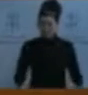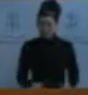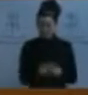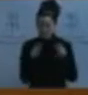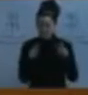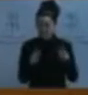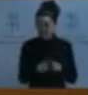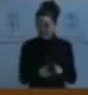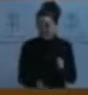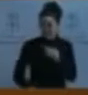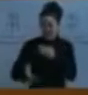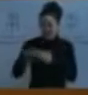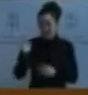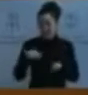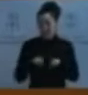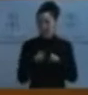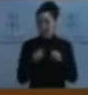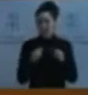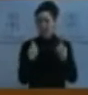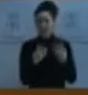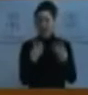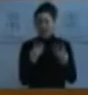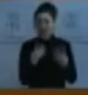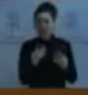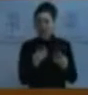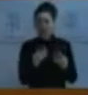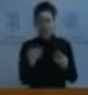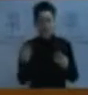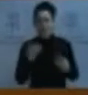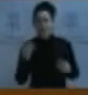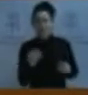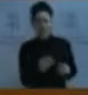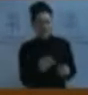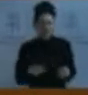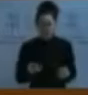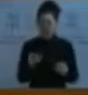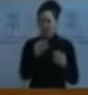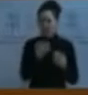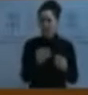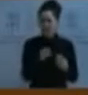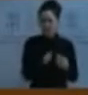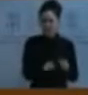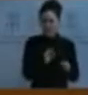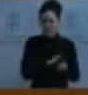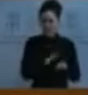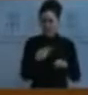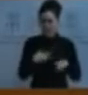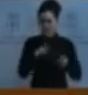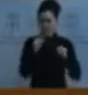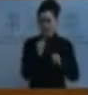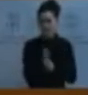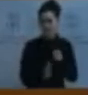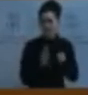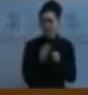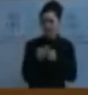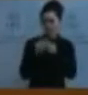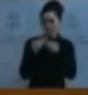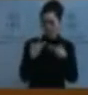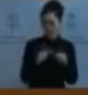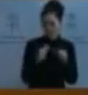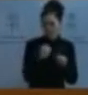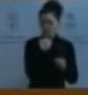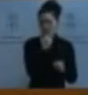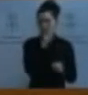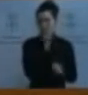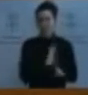muy de los socialistas, en el último mes de la legislatura anterior, porque había que colmar un problema que efectivamente se planteaba,